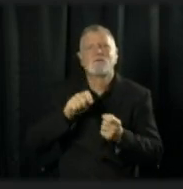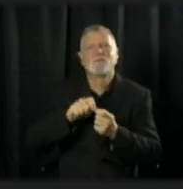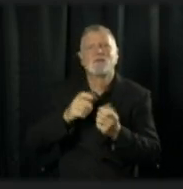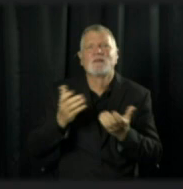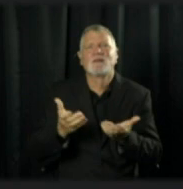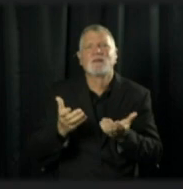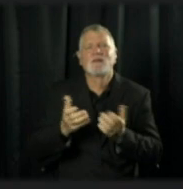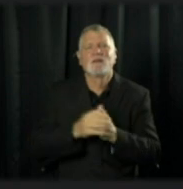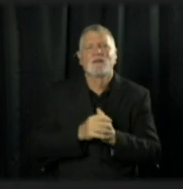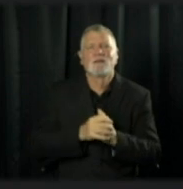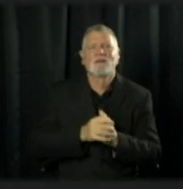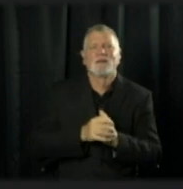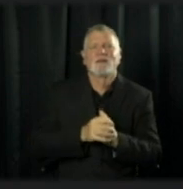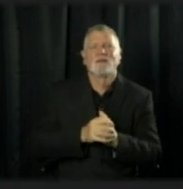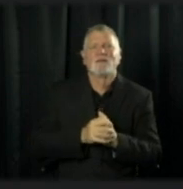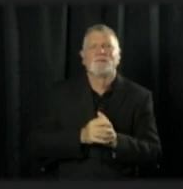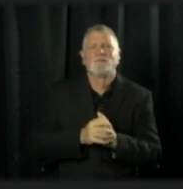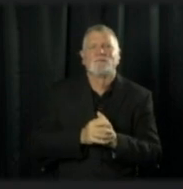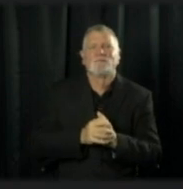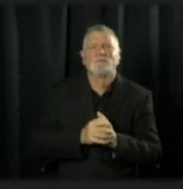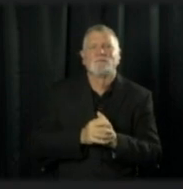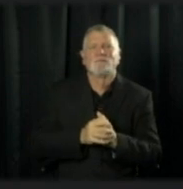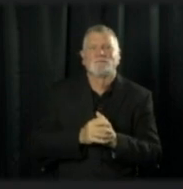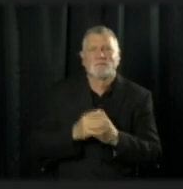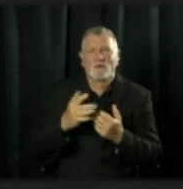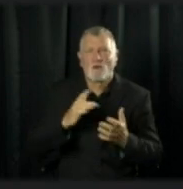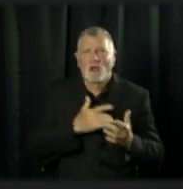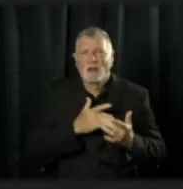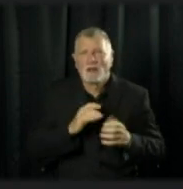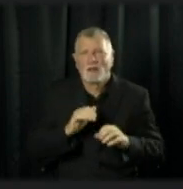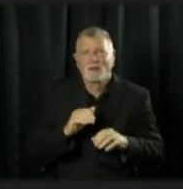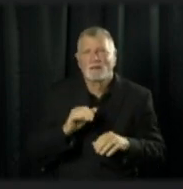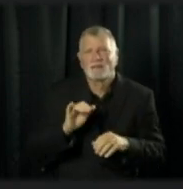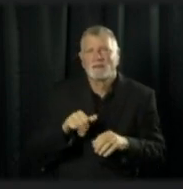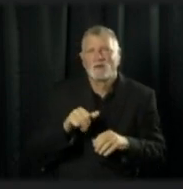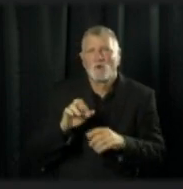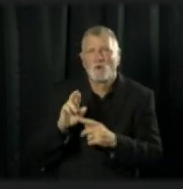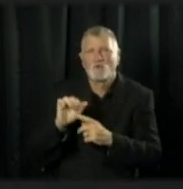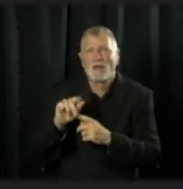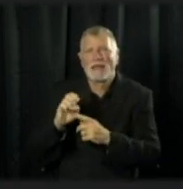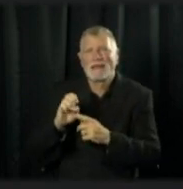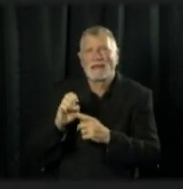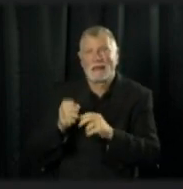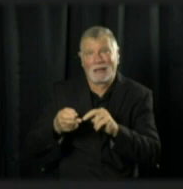Específicamente, ¿hay, se ha considerado primero